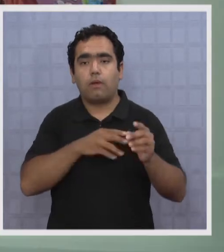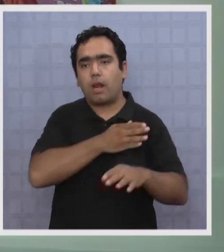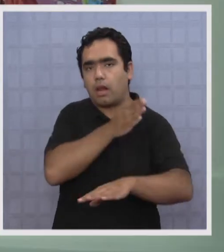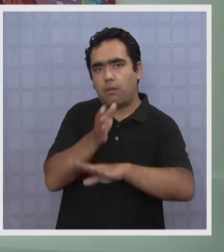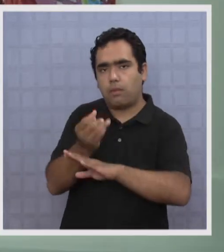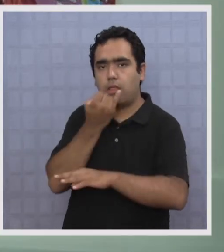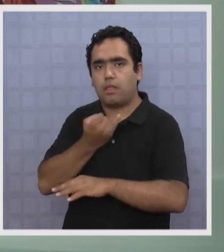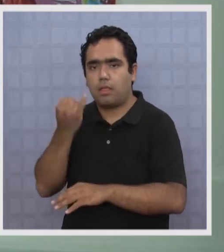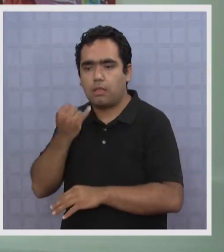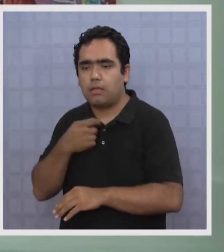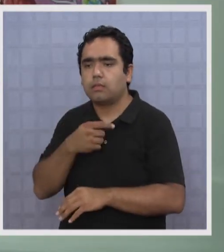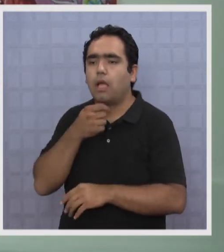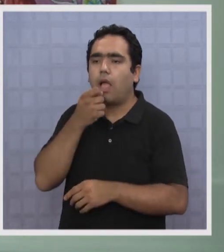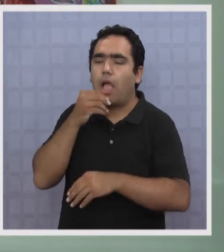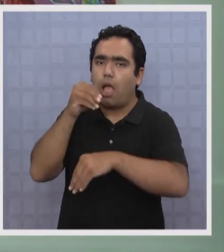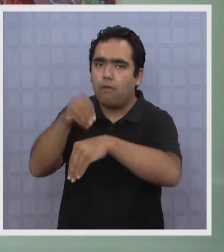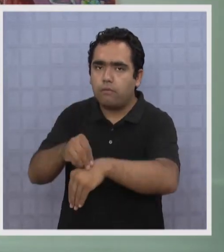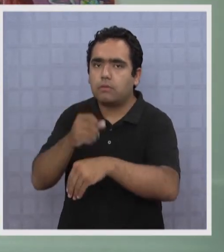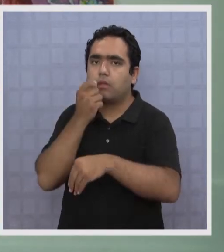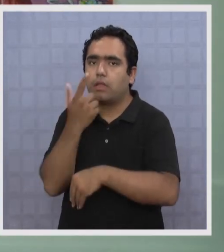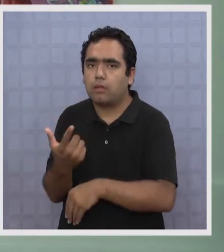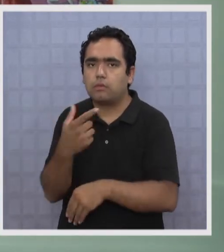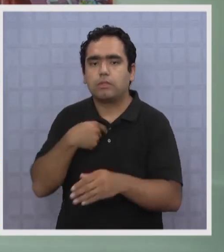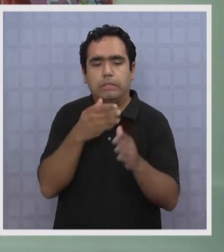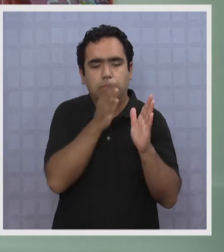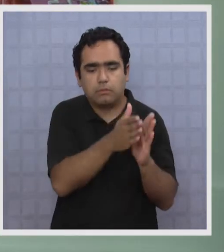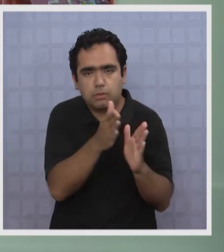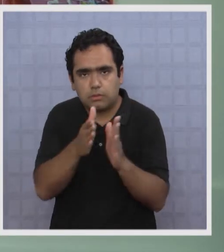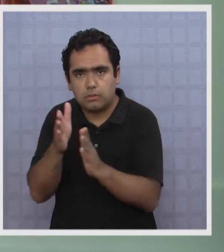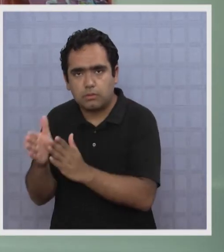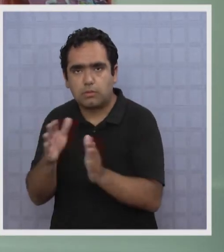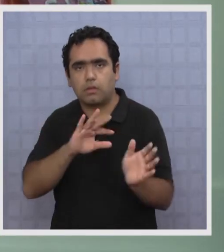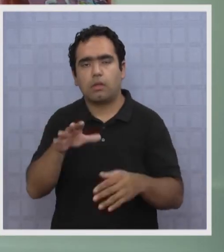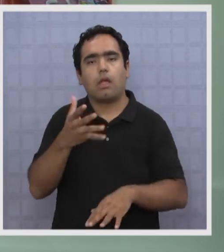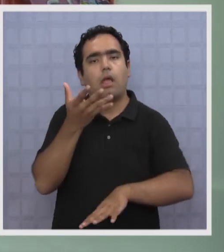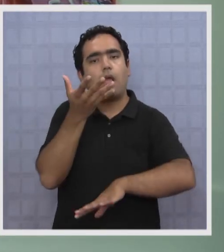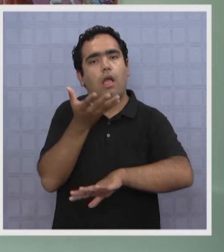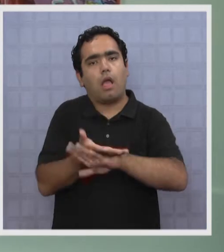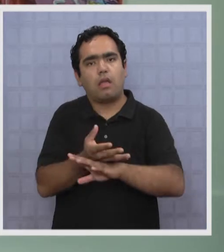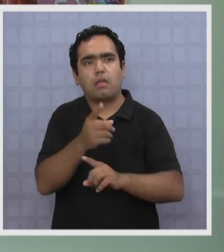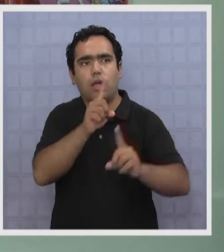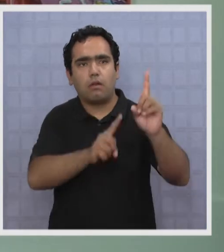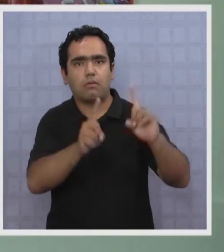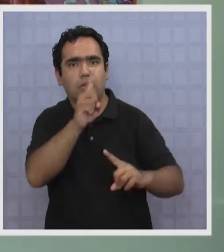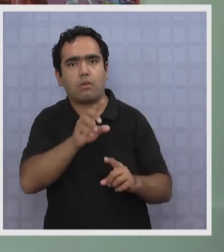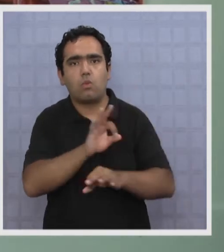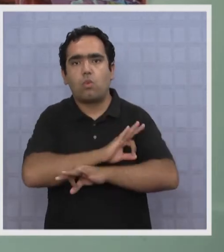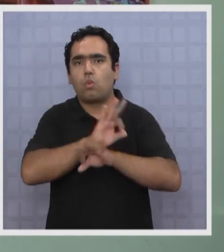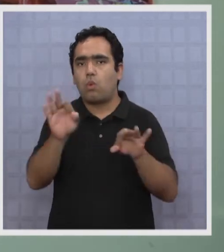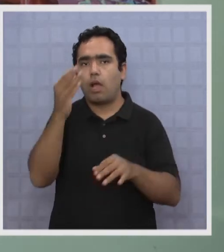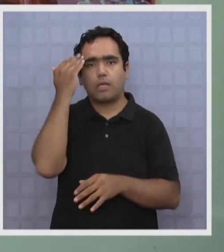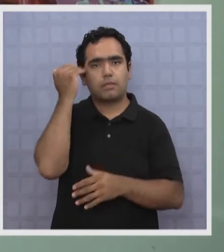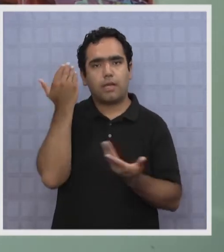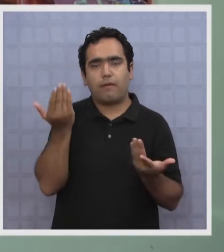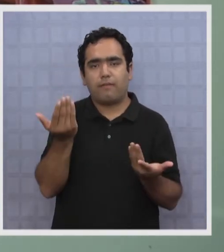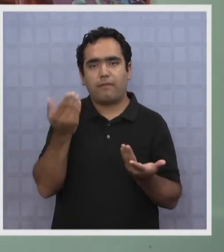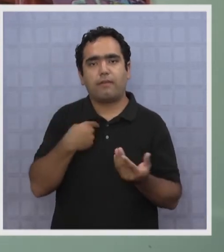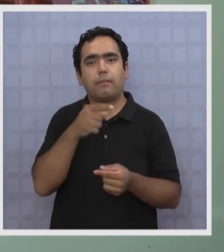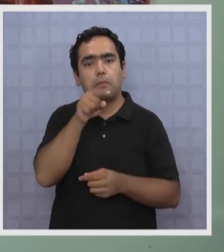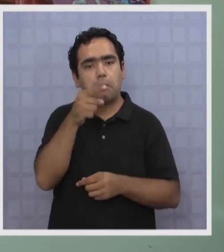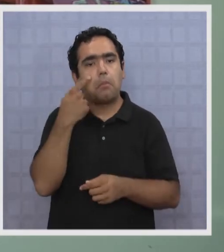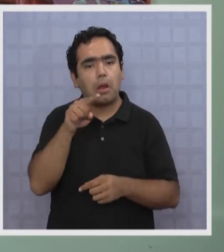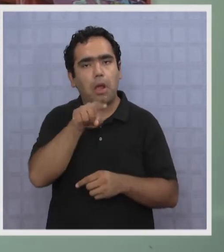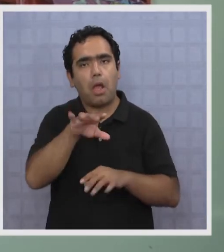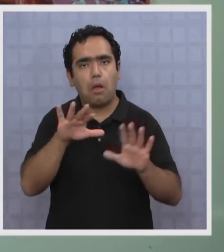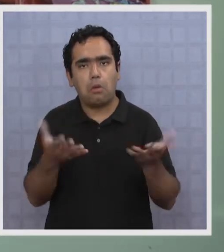suficiente fueron y se auto denunciaron a la superintendencia que el procedimiento actual para poder es ya lo adelante existen algunas que